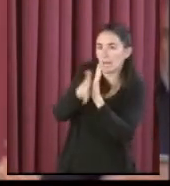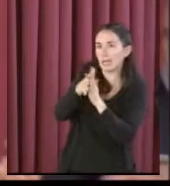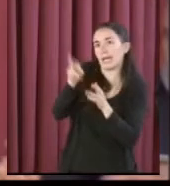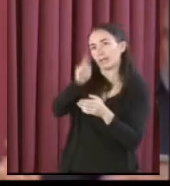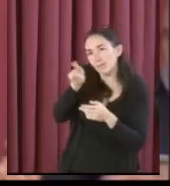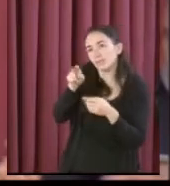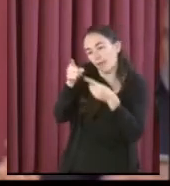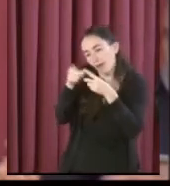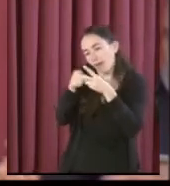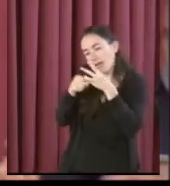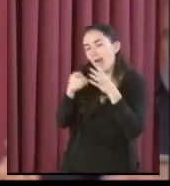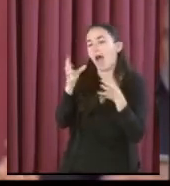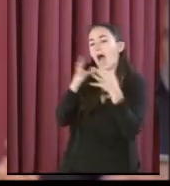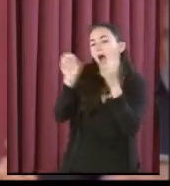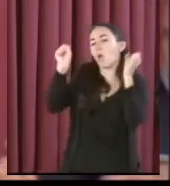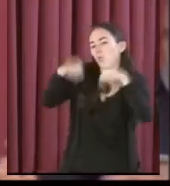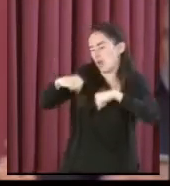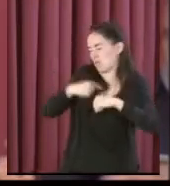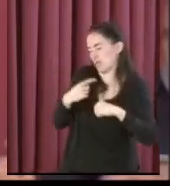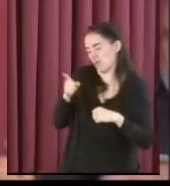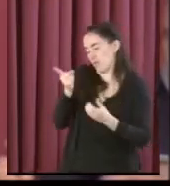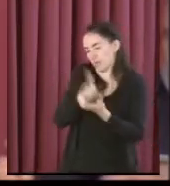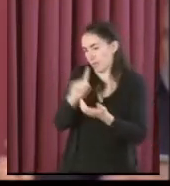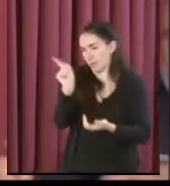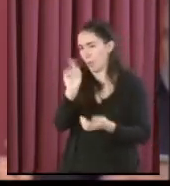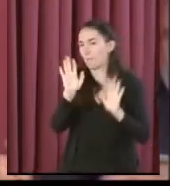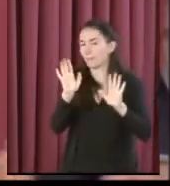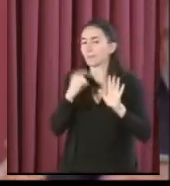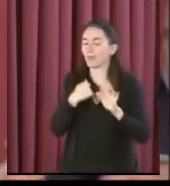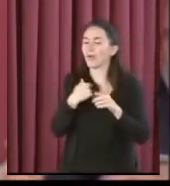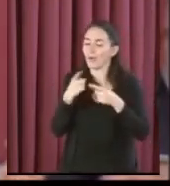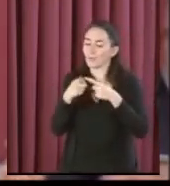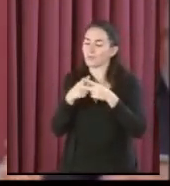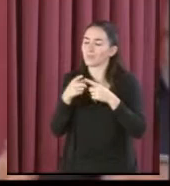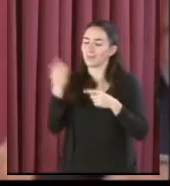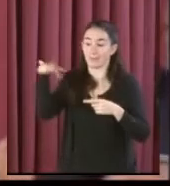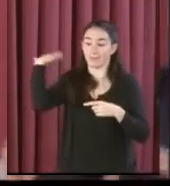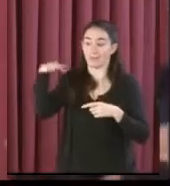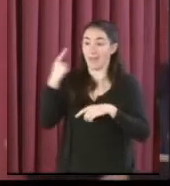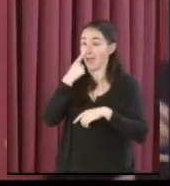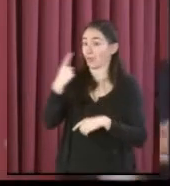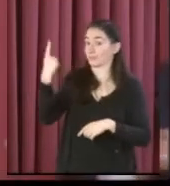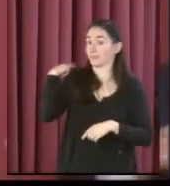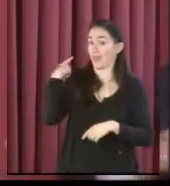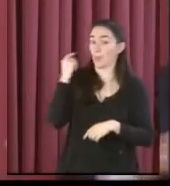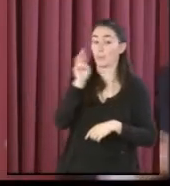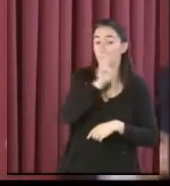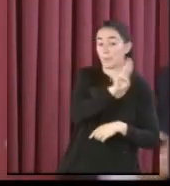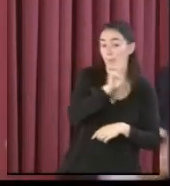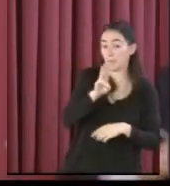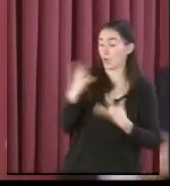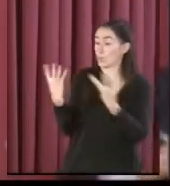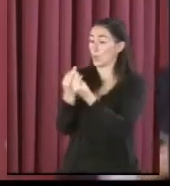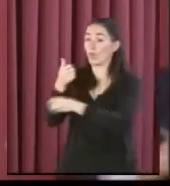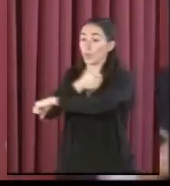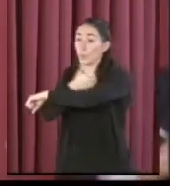alcanzar, pero sí me gustaría incidir en la positiva evolución del acuerdo de investidura alcanzado con el Grupo Municipal de Ciudadanos,